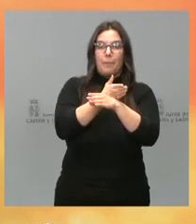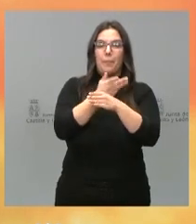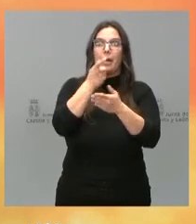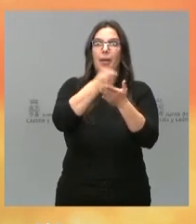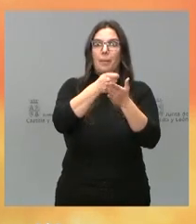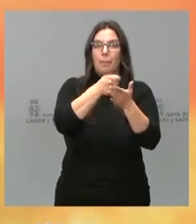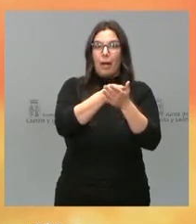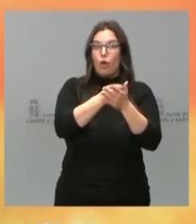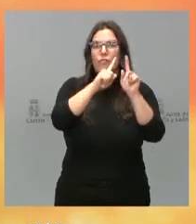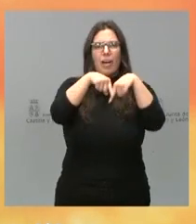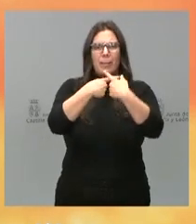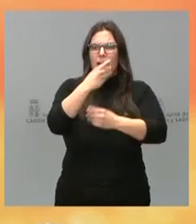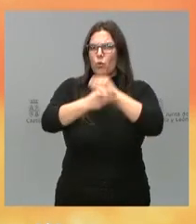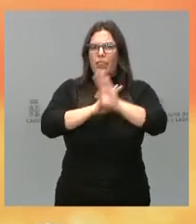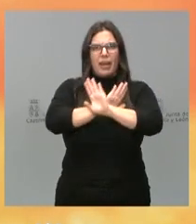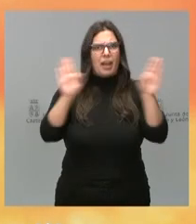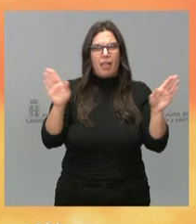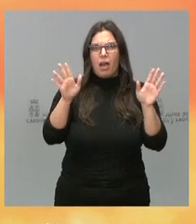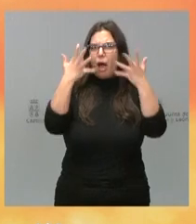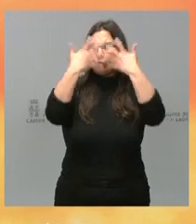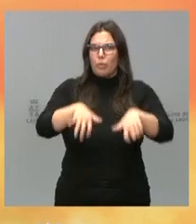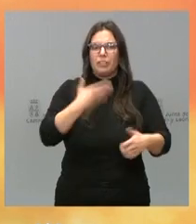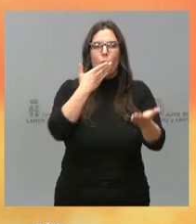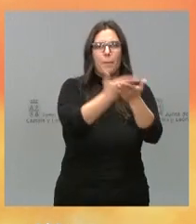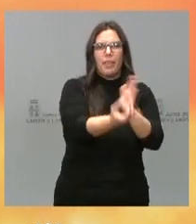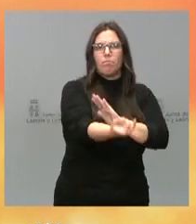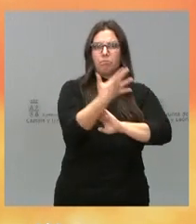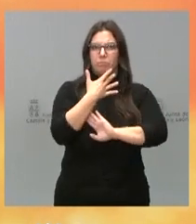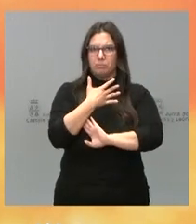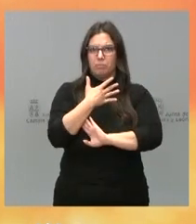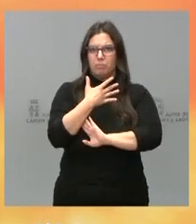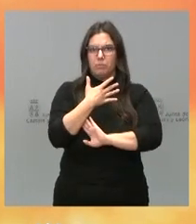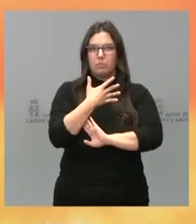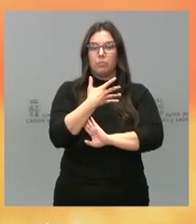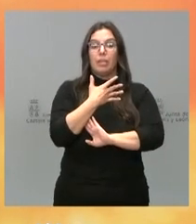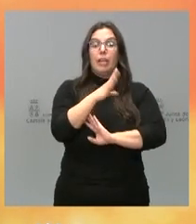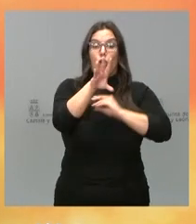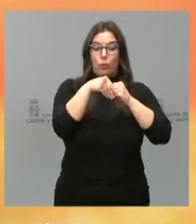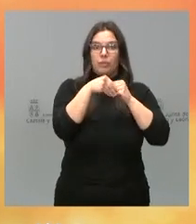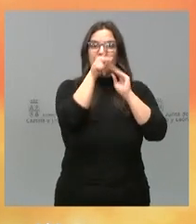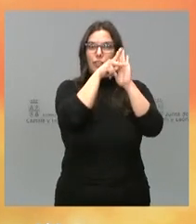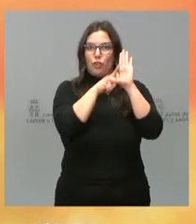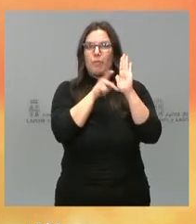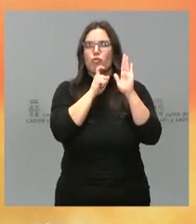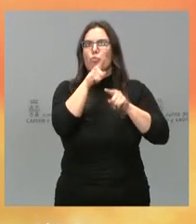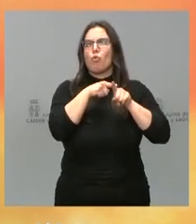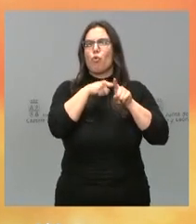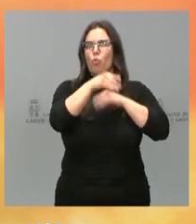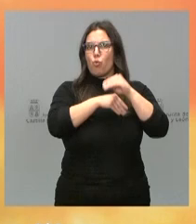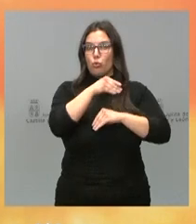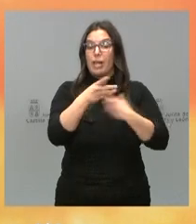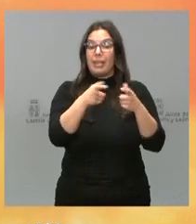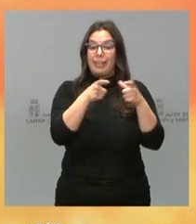familias hagan nada reciben la tarjeta reciben unas instrucciones para el uso y van a poder utilizar